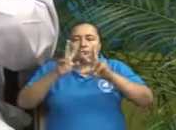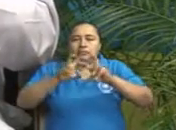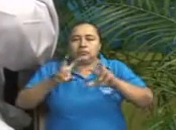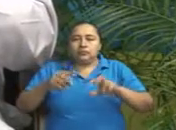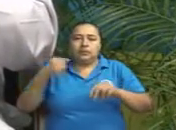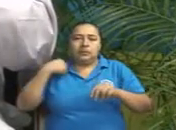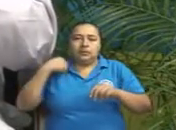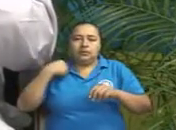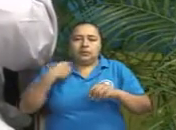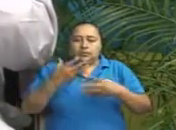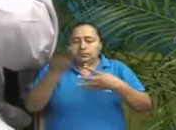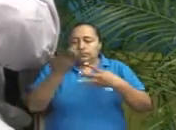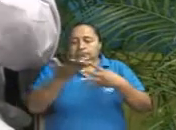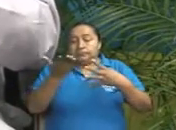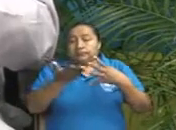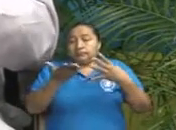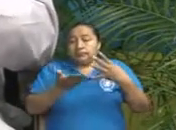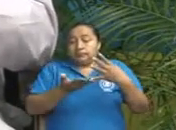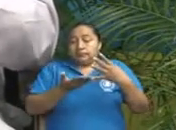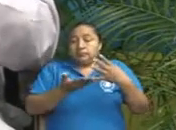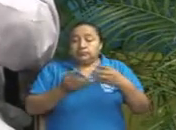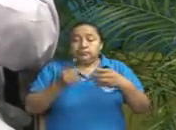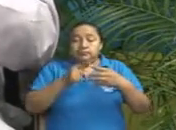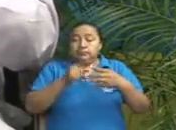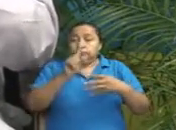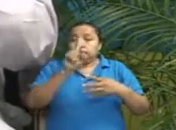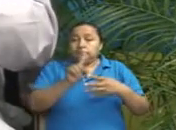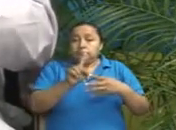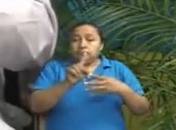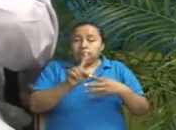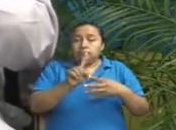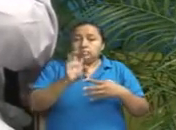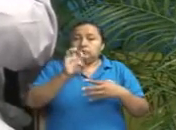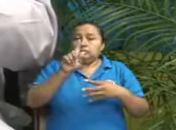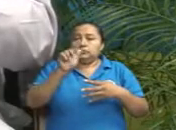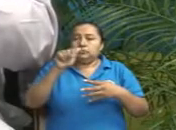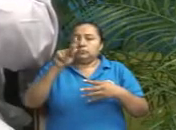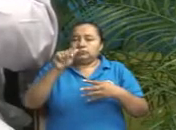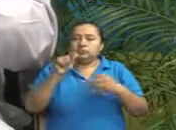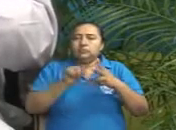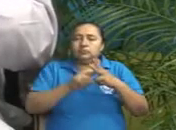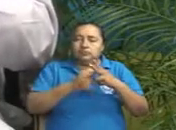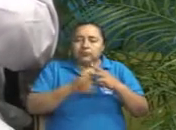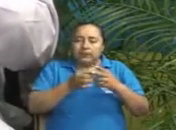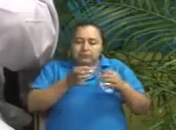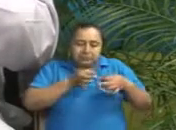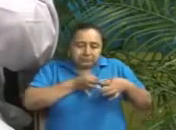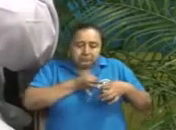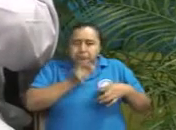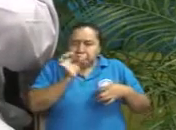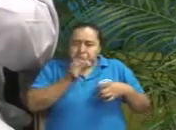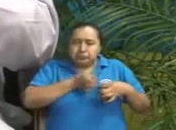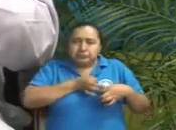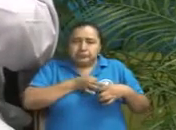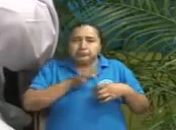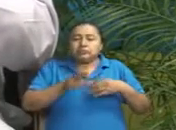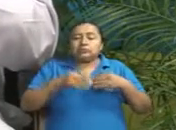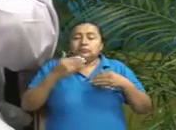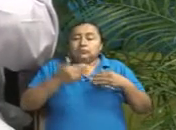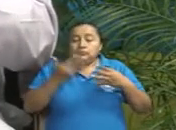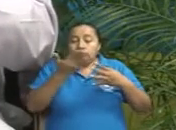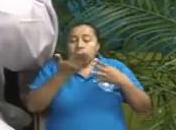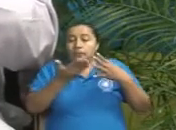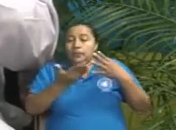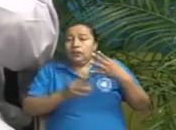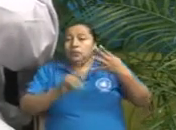generalmente tiene varias etapas. Va de la etapa 1, que es una etapa que está iniciando, una lesión muy pequeña, a la etapa 4, que es